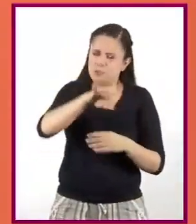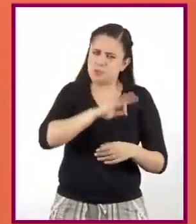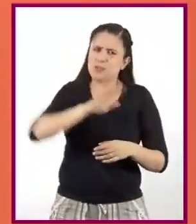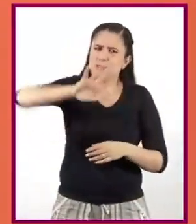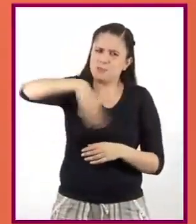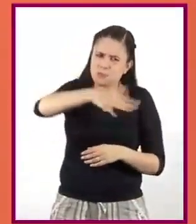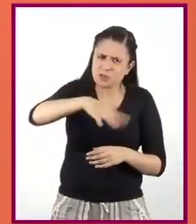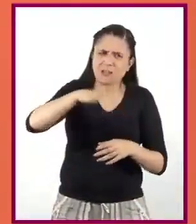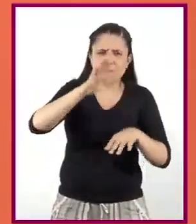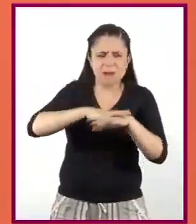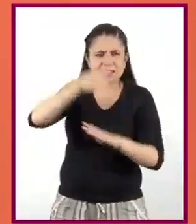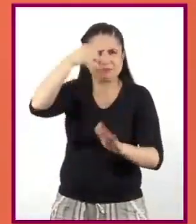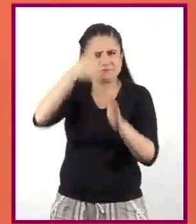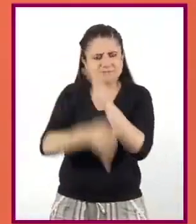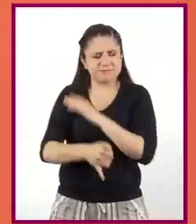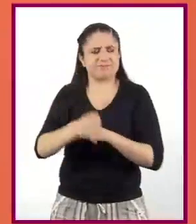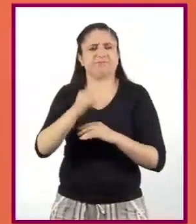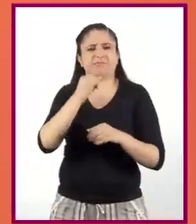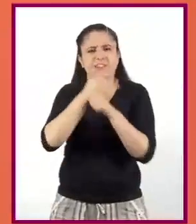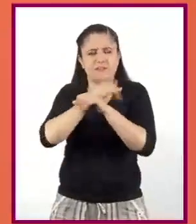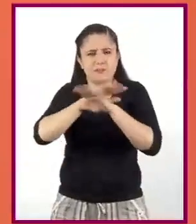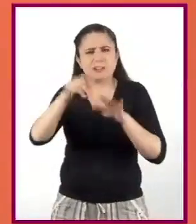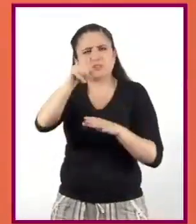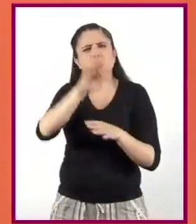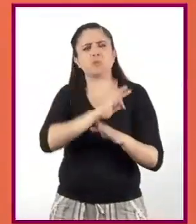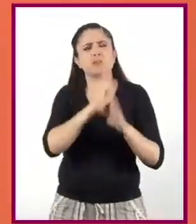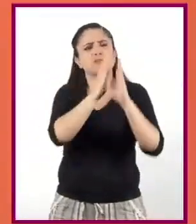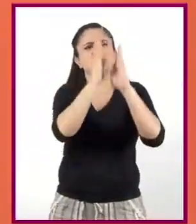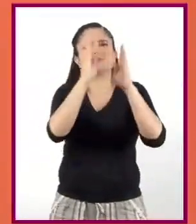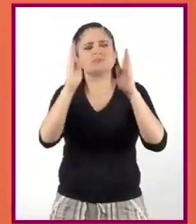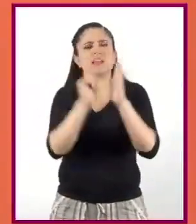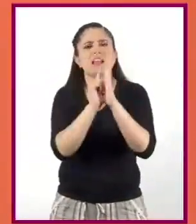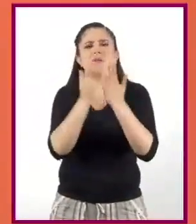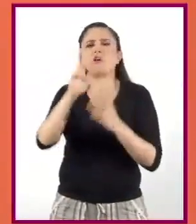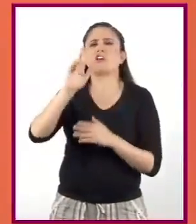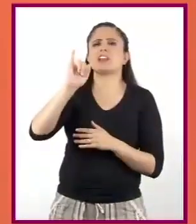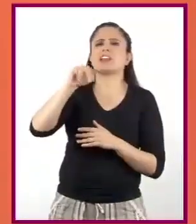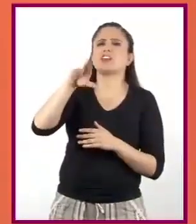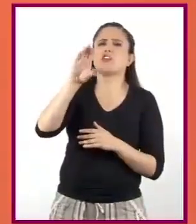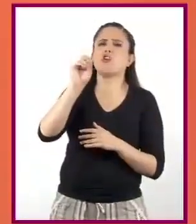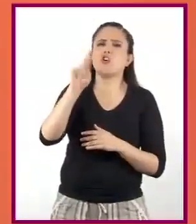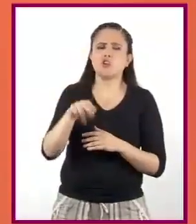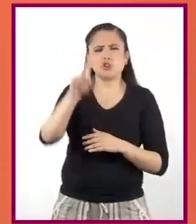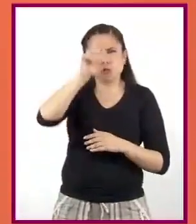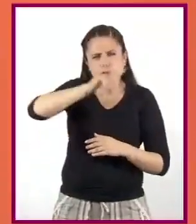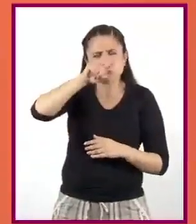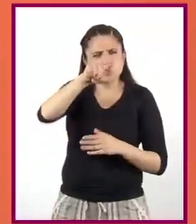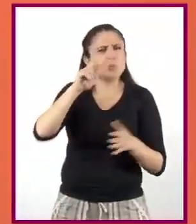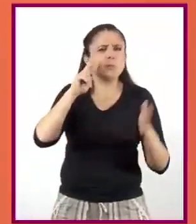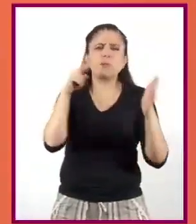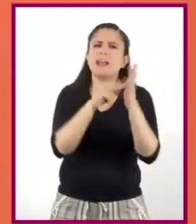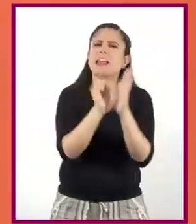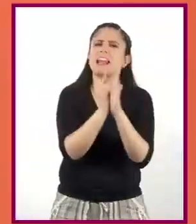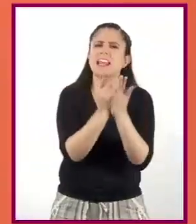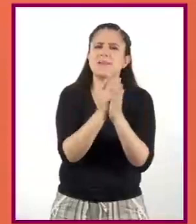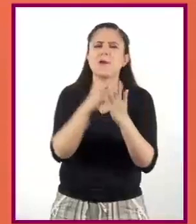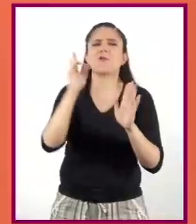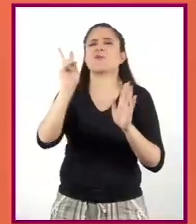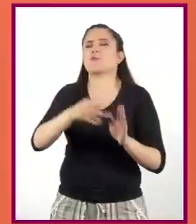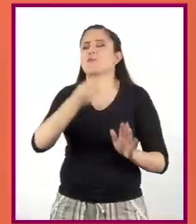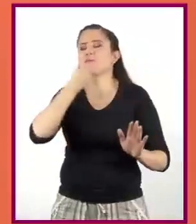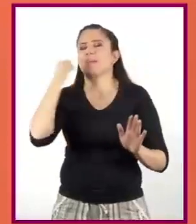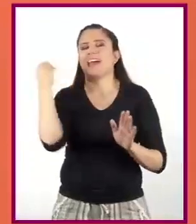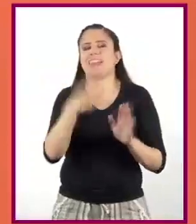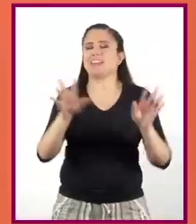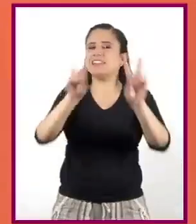sus conocimientos visitando el catálogo virtual de los libros del Rincón. Y les sugerimos consultar un libro divertidísimo que